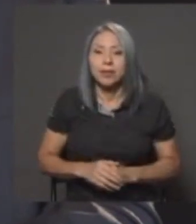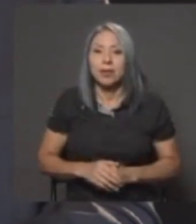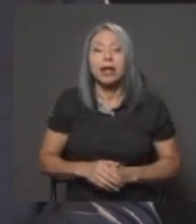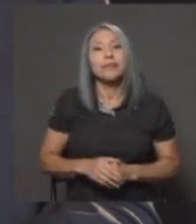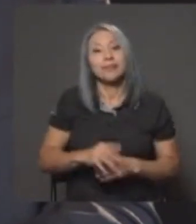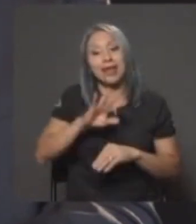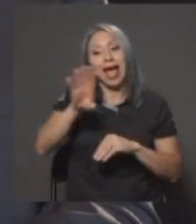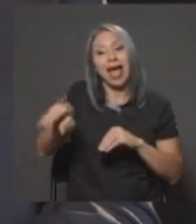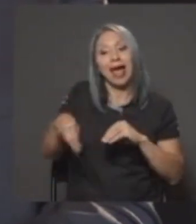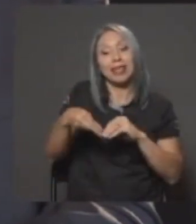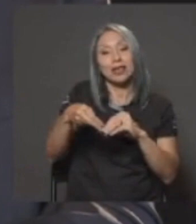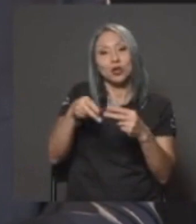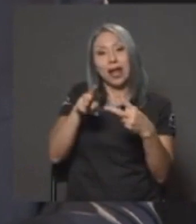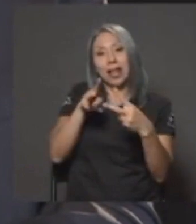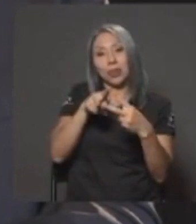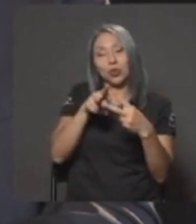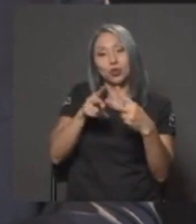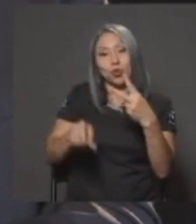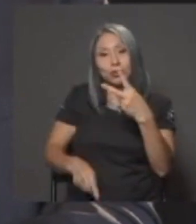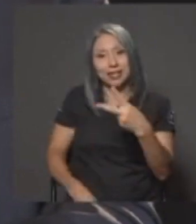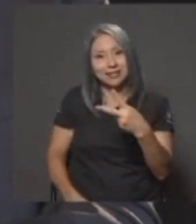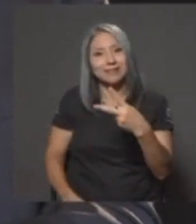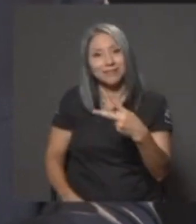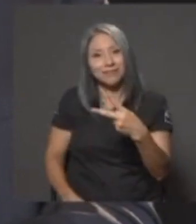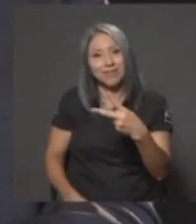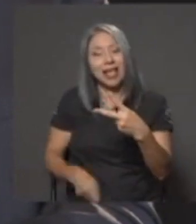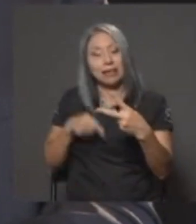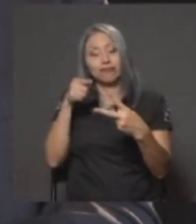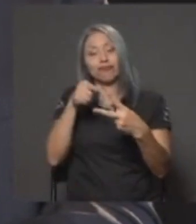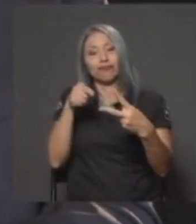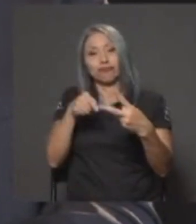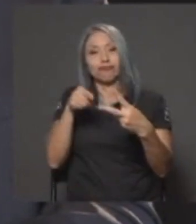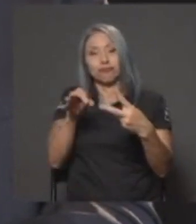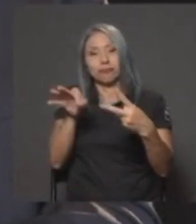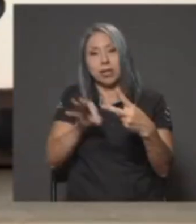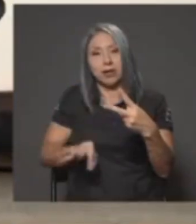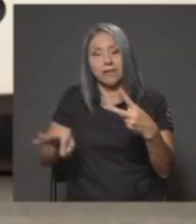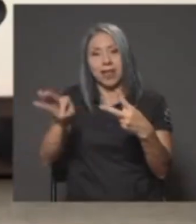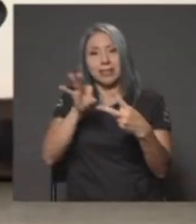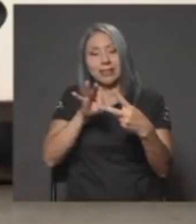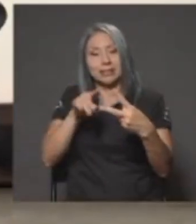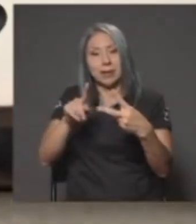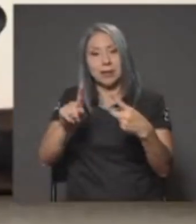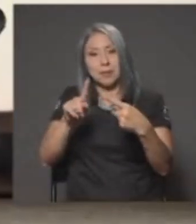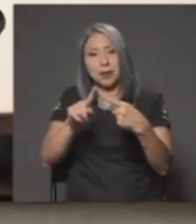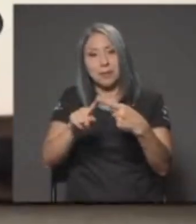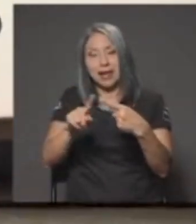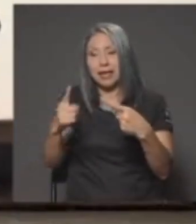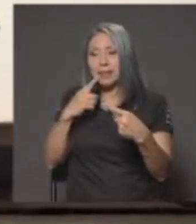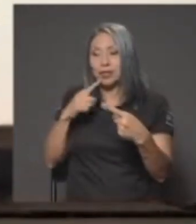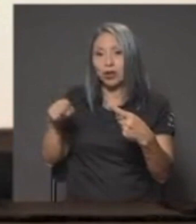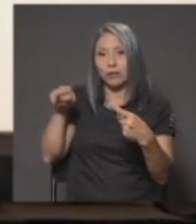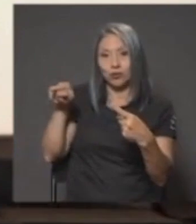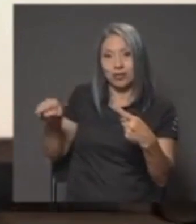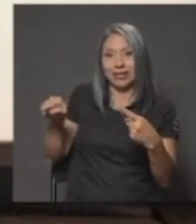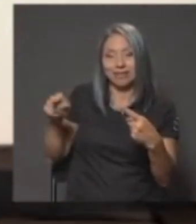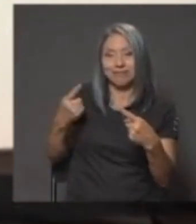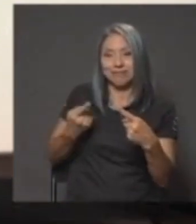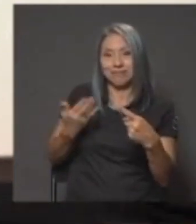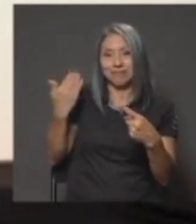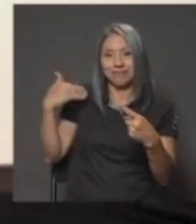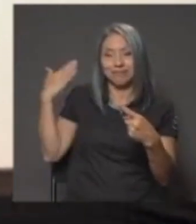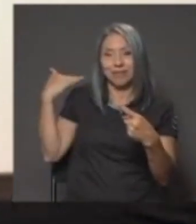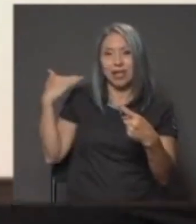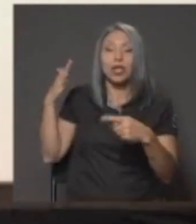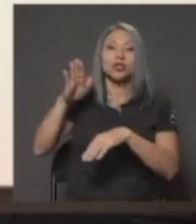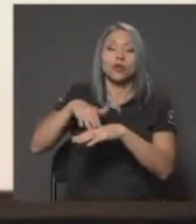dos cosas adicionales que me parece que son relevantes también. Bueno, la primera, la que usted mencionaba en el segmento anterior,